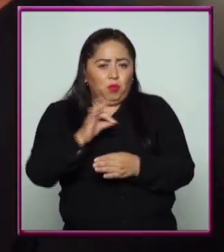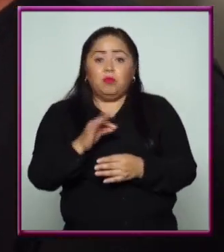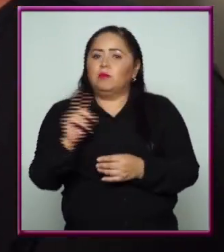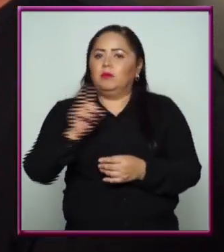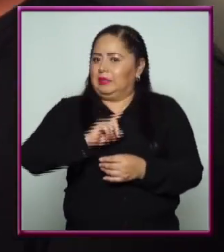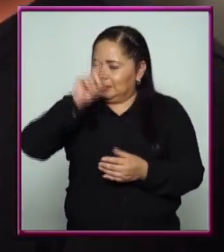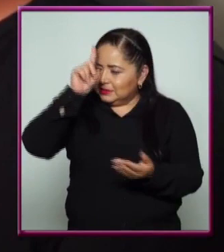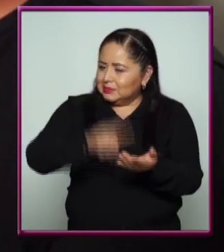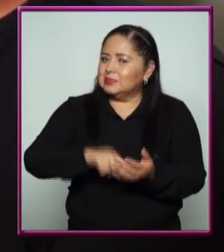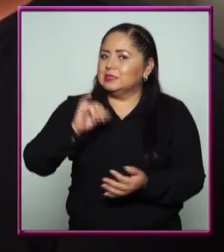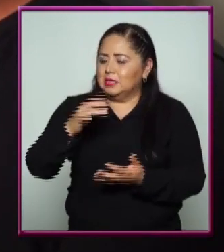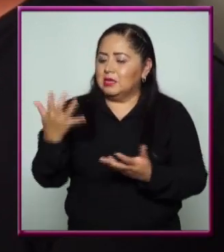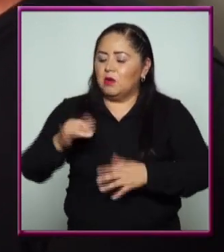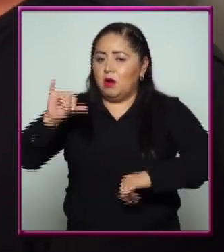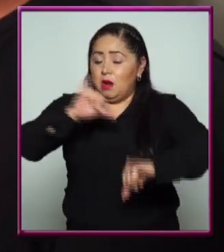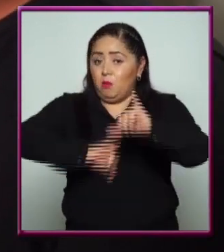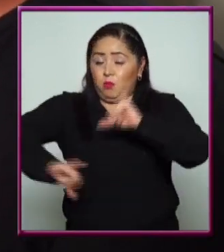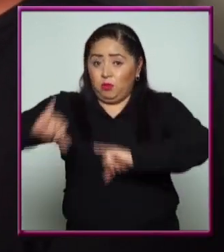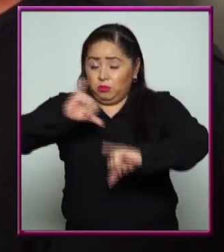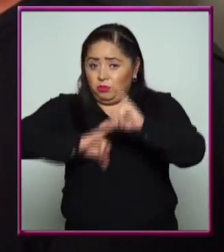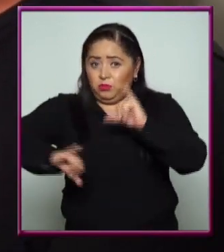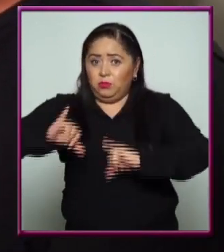se hace. En laboratorio